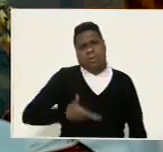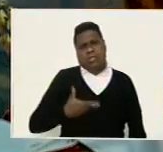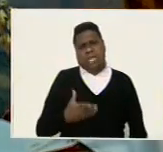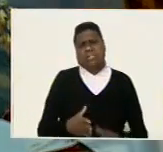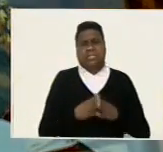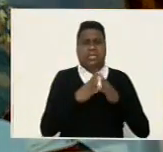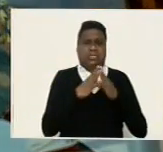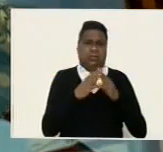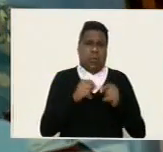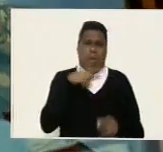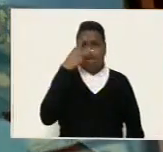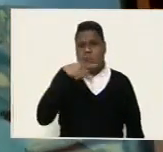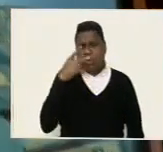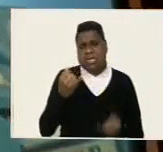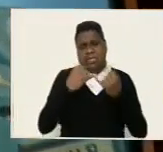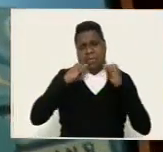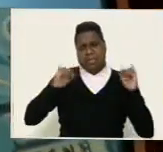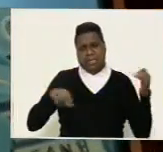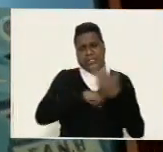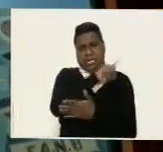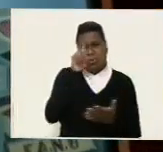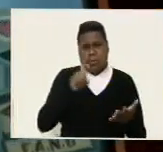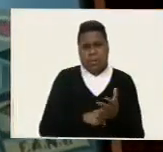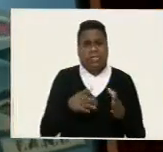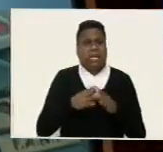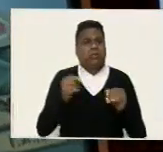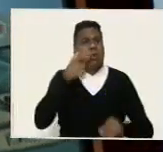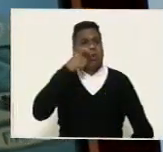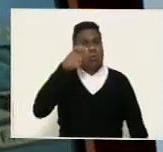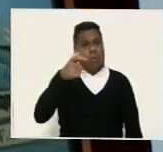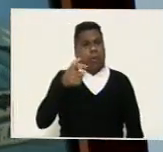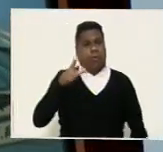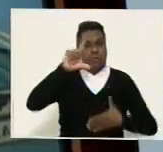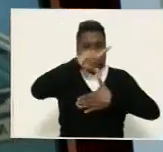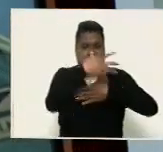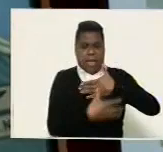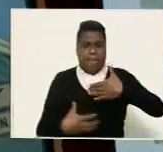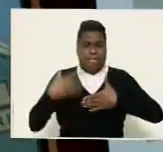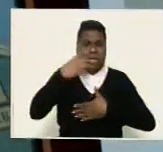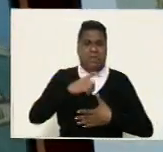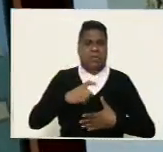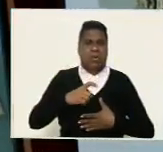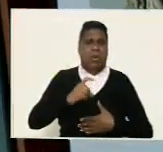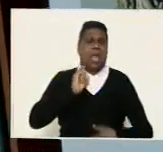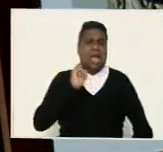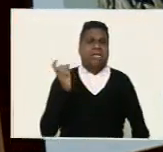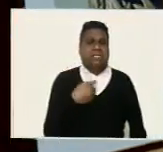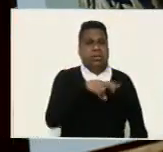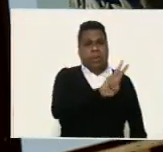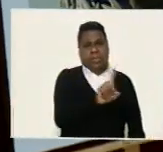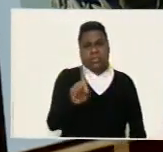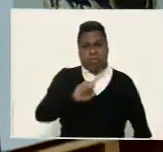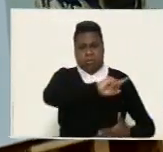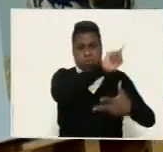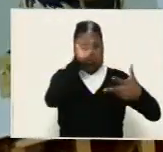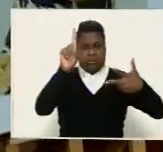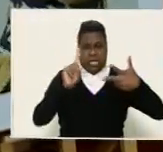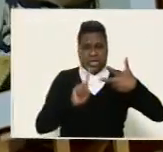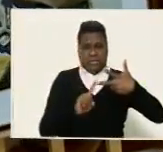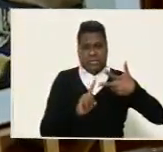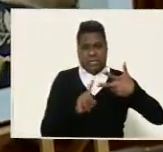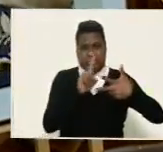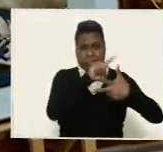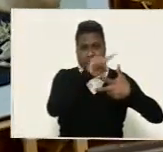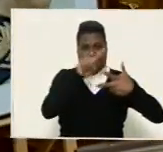la independencia definitiva de los pueblos de América en el siglo XXI. Tercero, designar